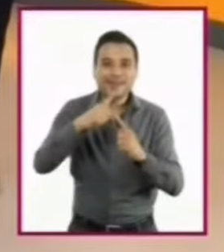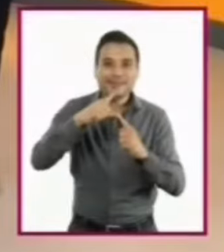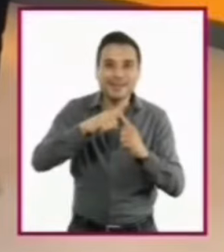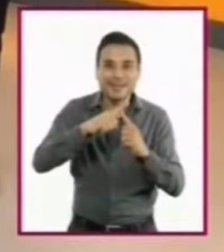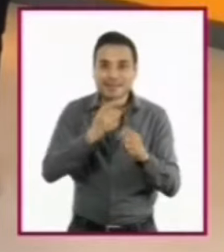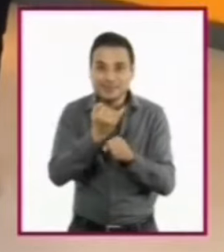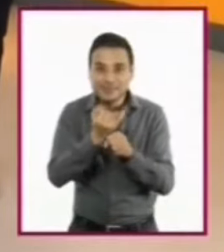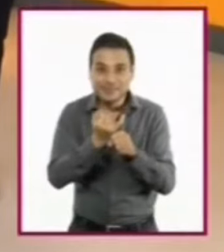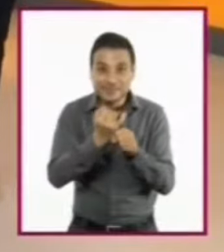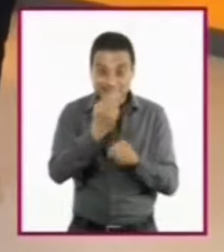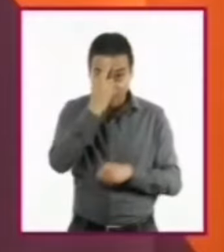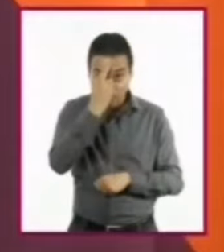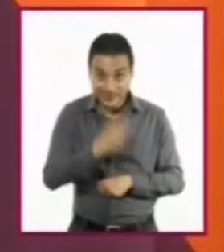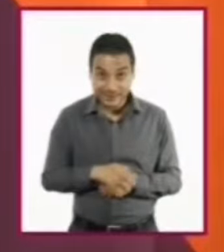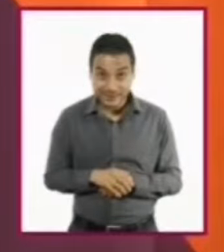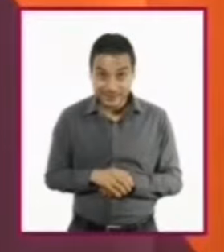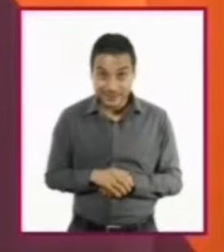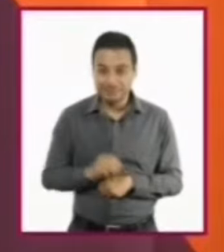tema? Sí.